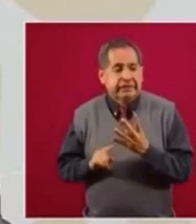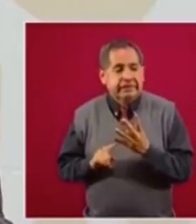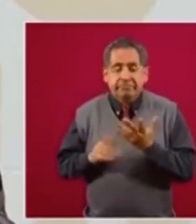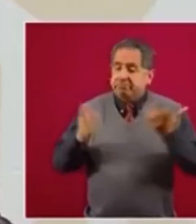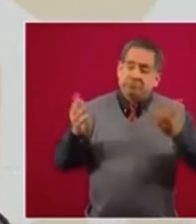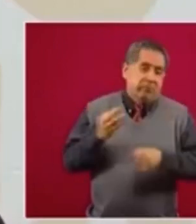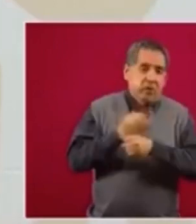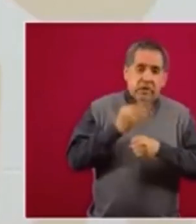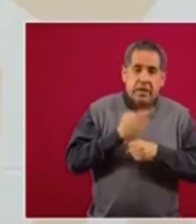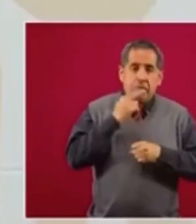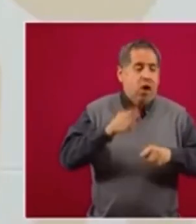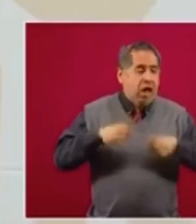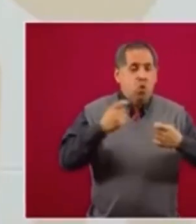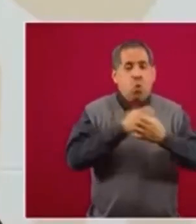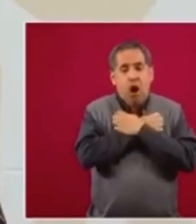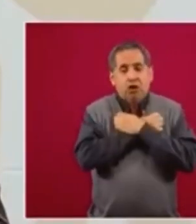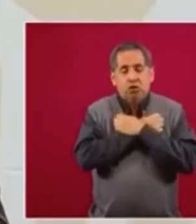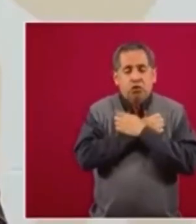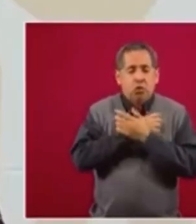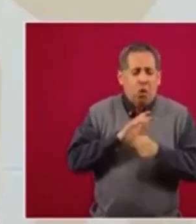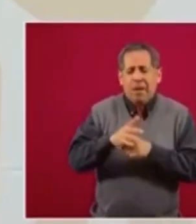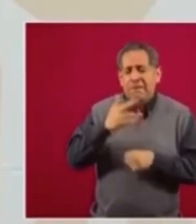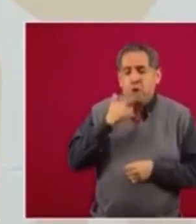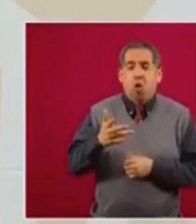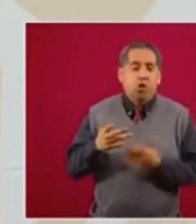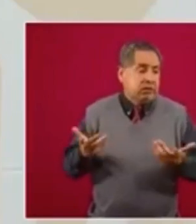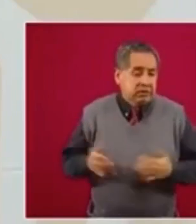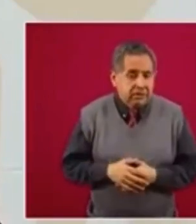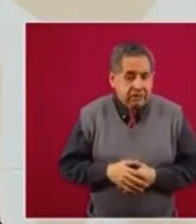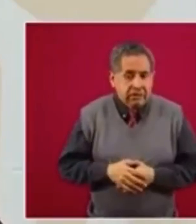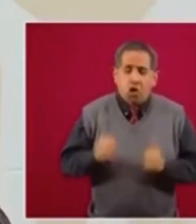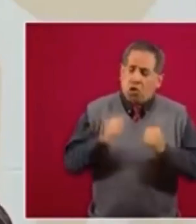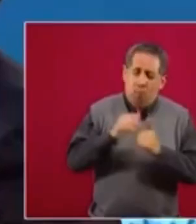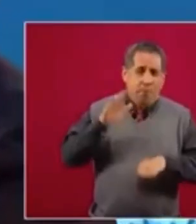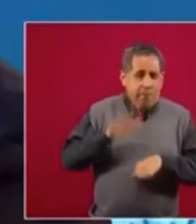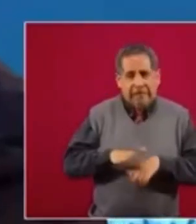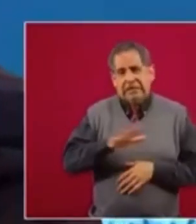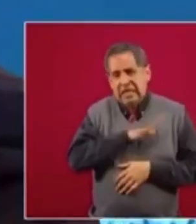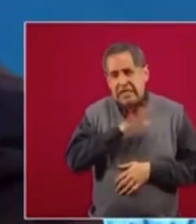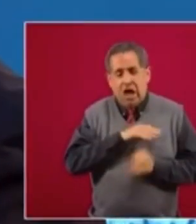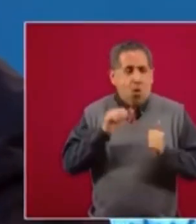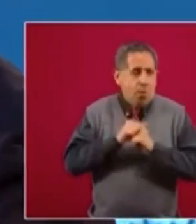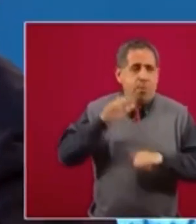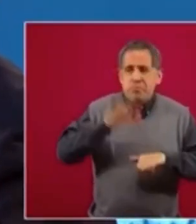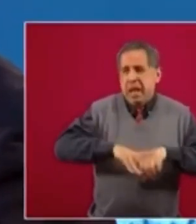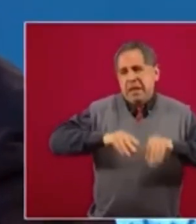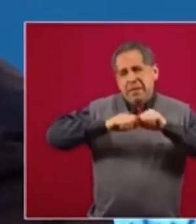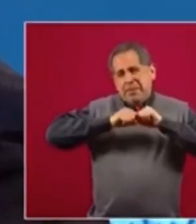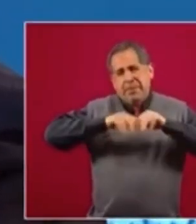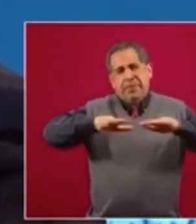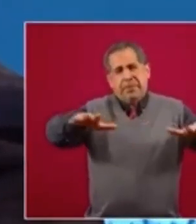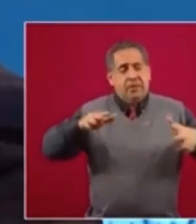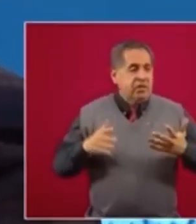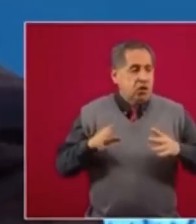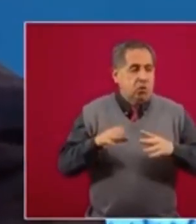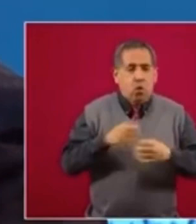la mejor educación posible, con la mayor calidad y con la mayor cobertura. Una